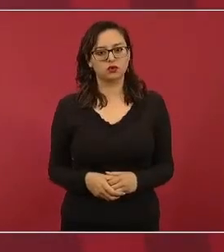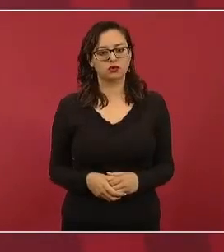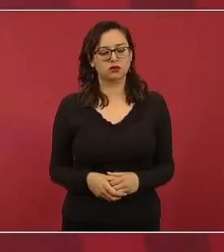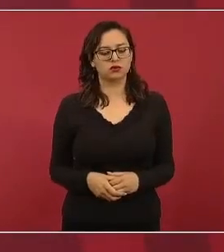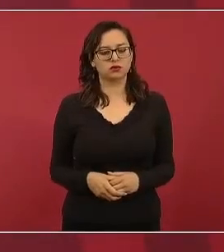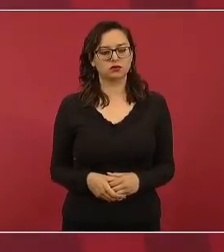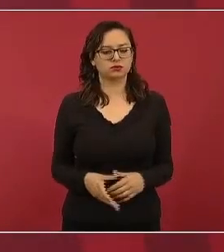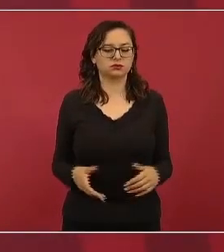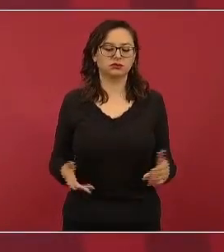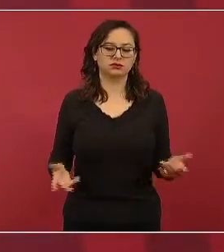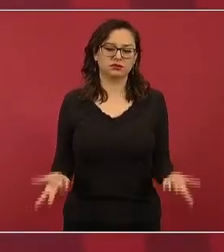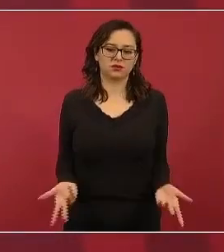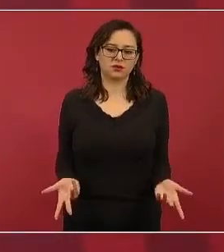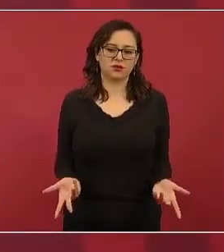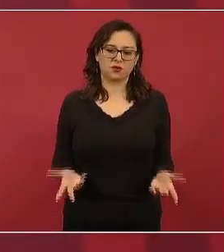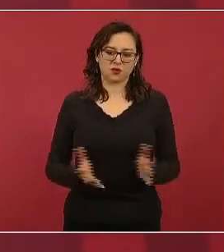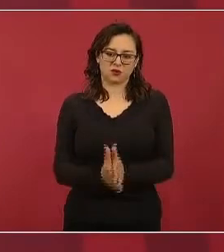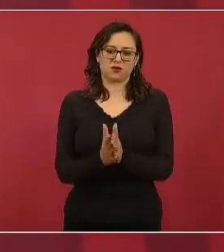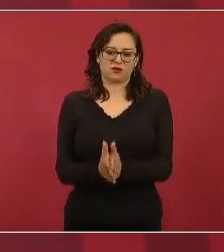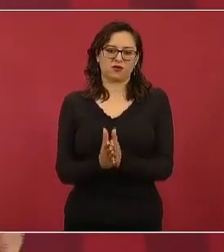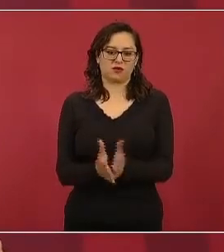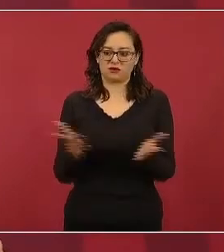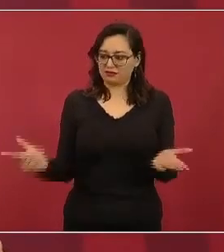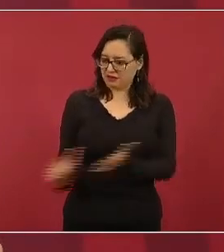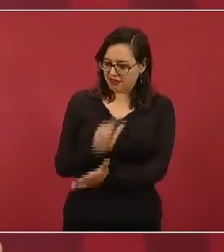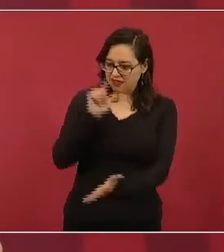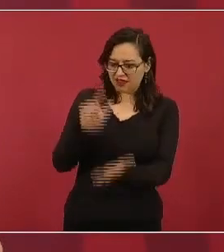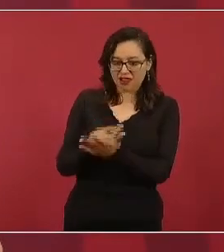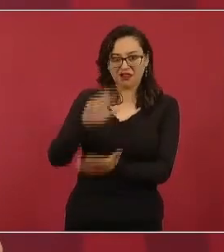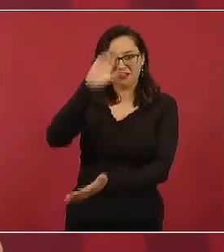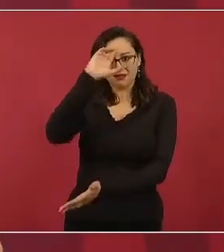¿Cómo vamos nosotros a violar la ley?